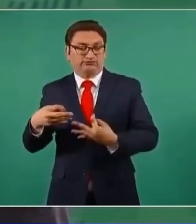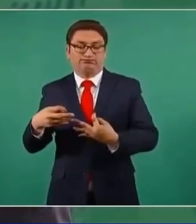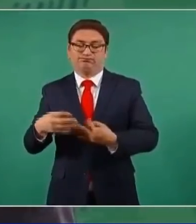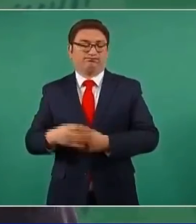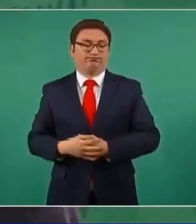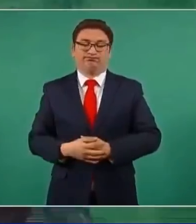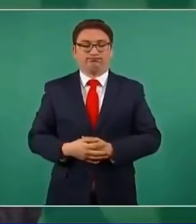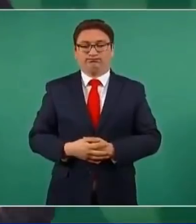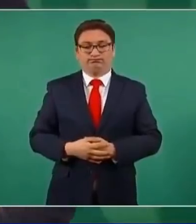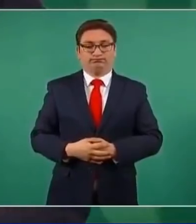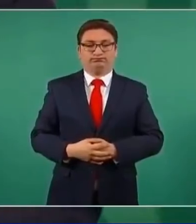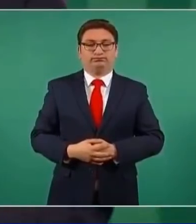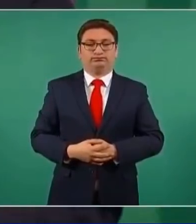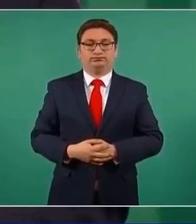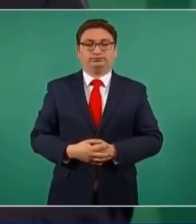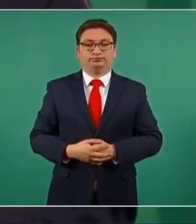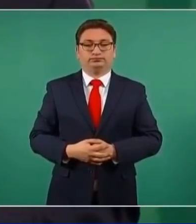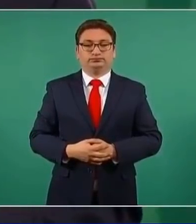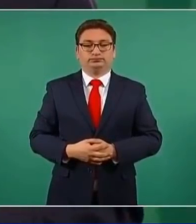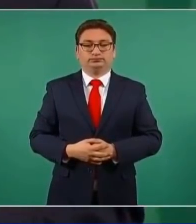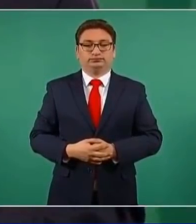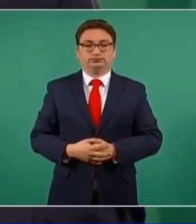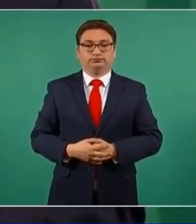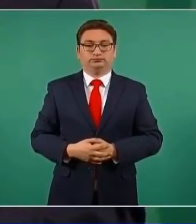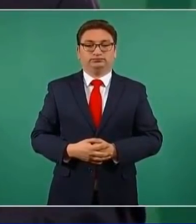a los presidentes.